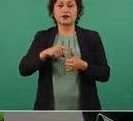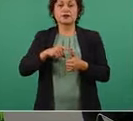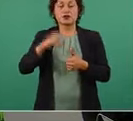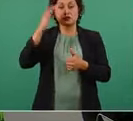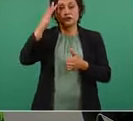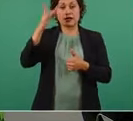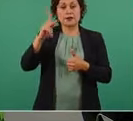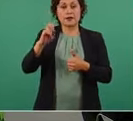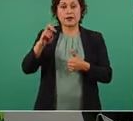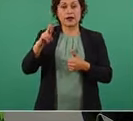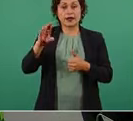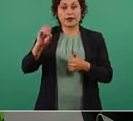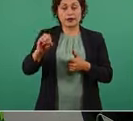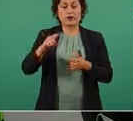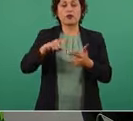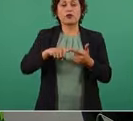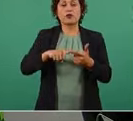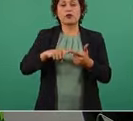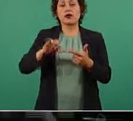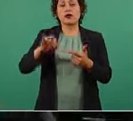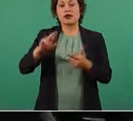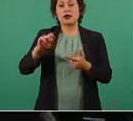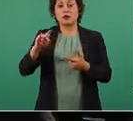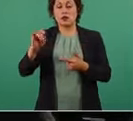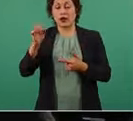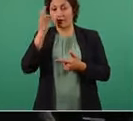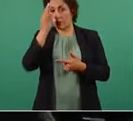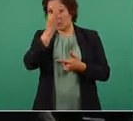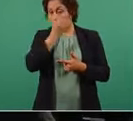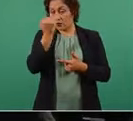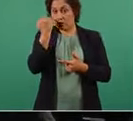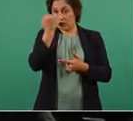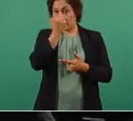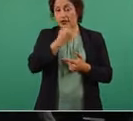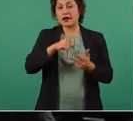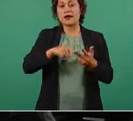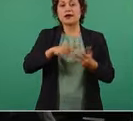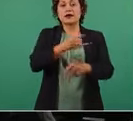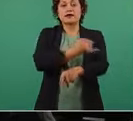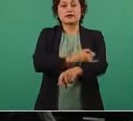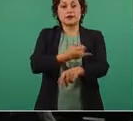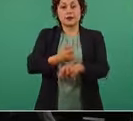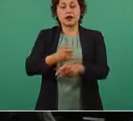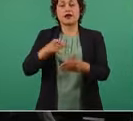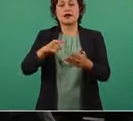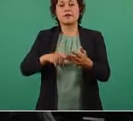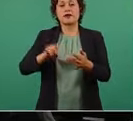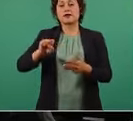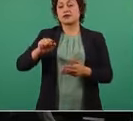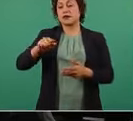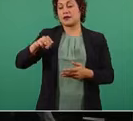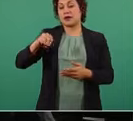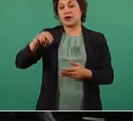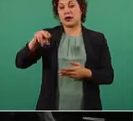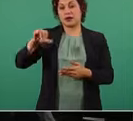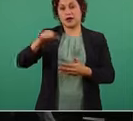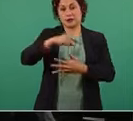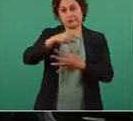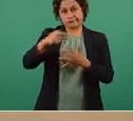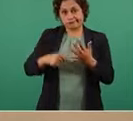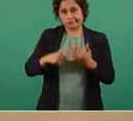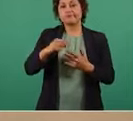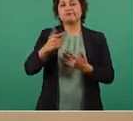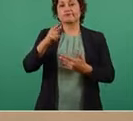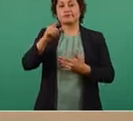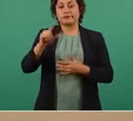Tlaquepaque, Irapuato e Iztapalapa, junto con Salamanca. Como ha sido,